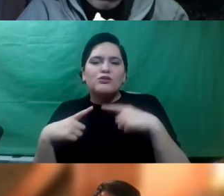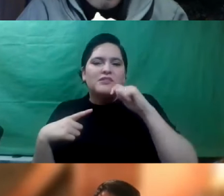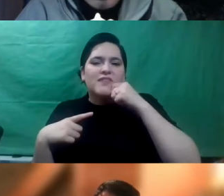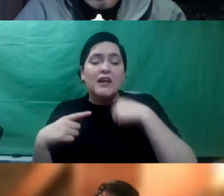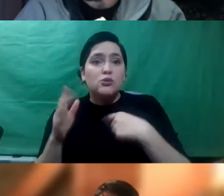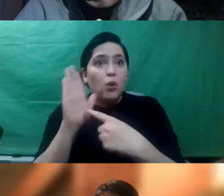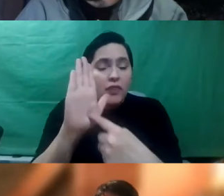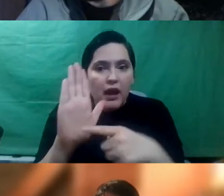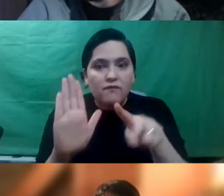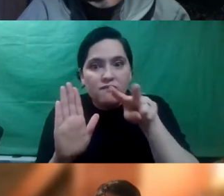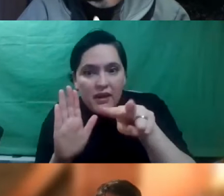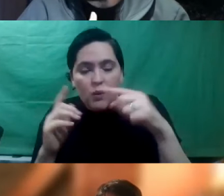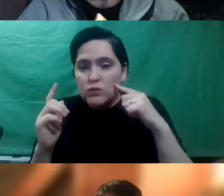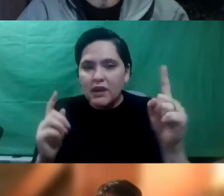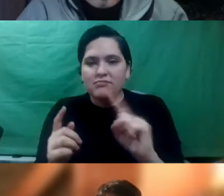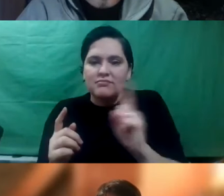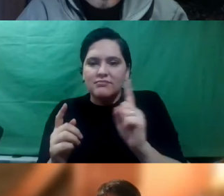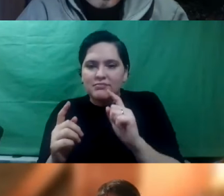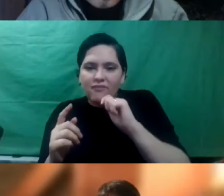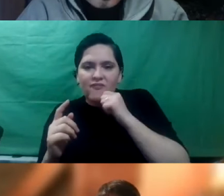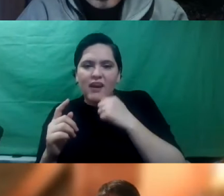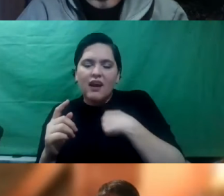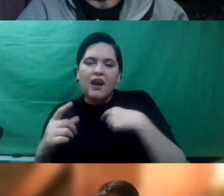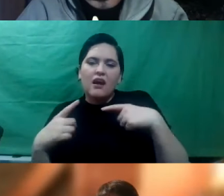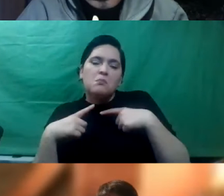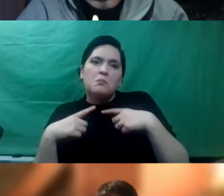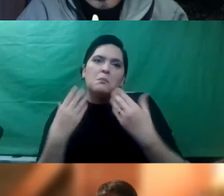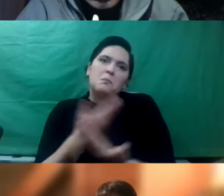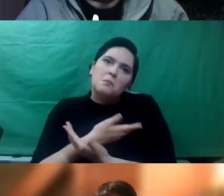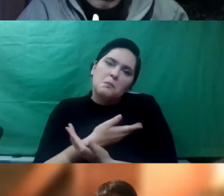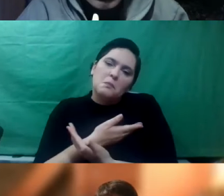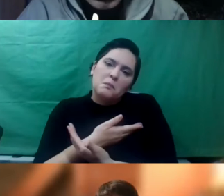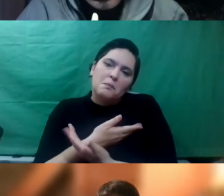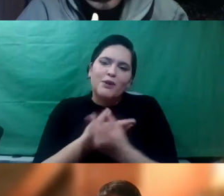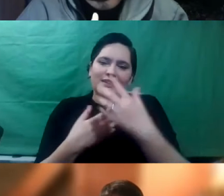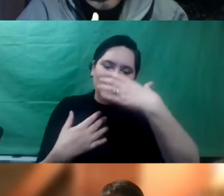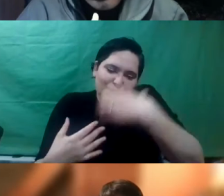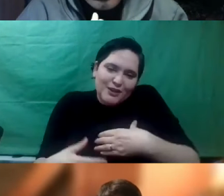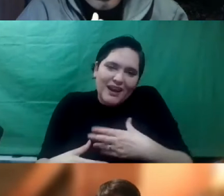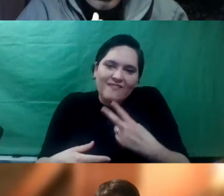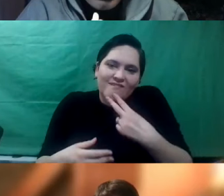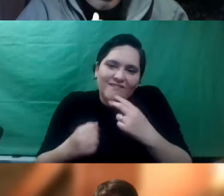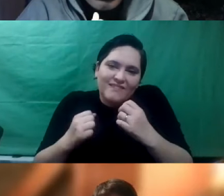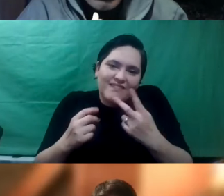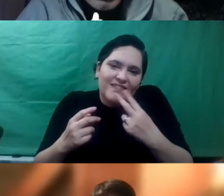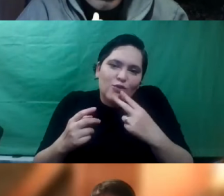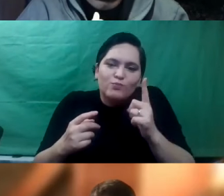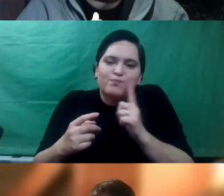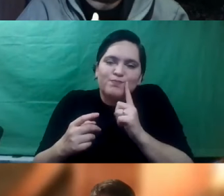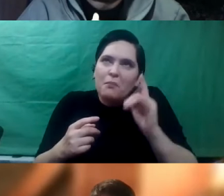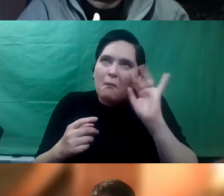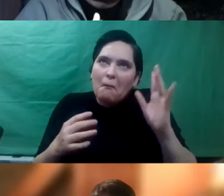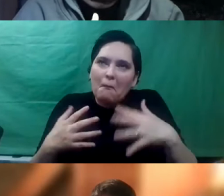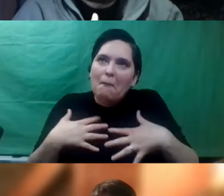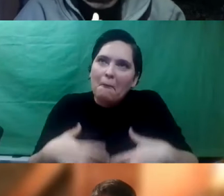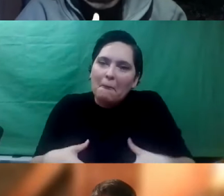claro, y de anestesia. Pero todavía es bastante reciente, digamos, y así que nada, pues queda bastante por hacer. Es súper interesante también